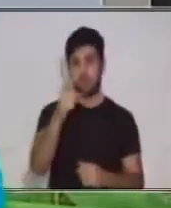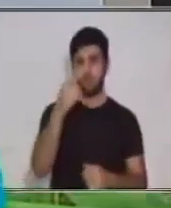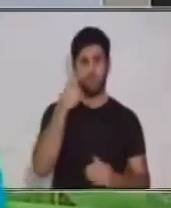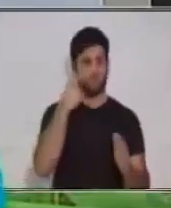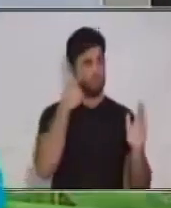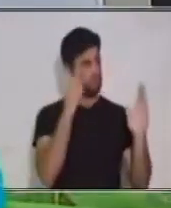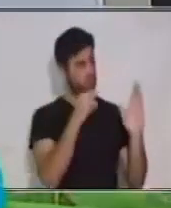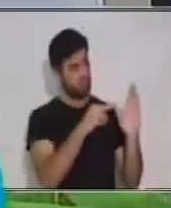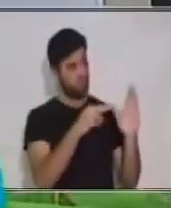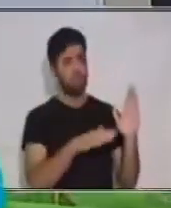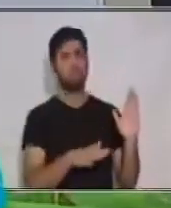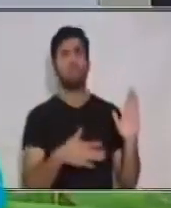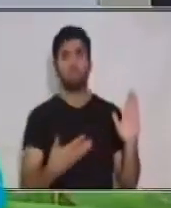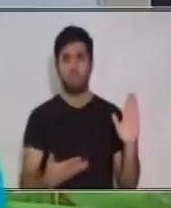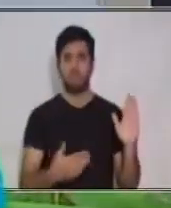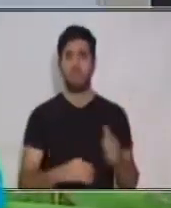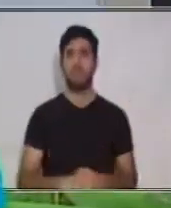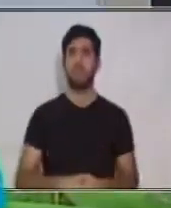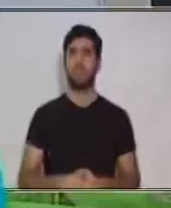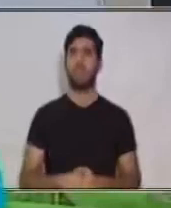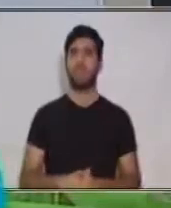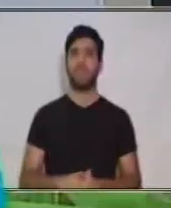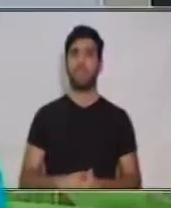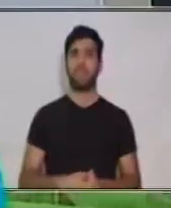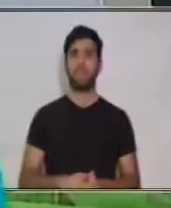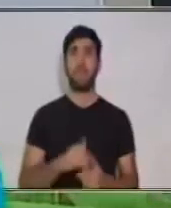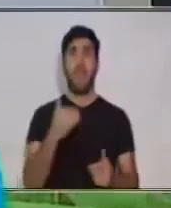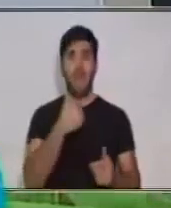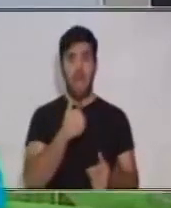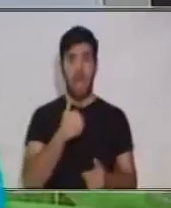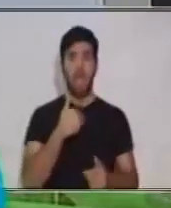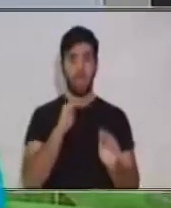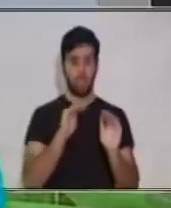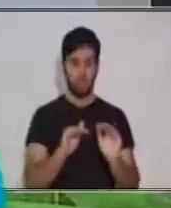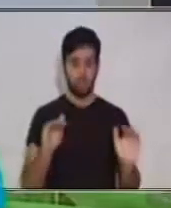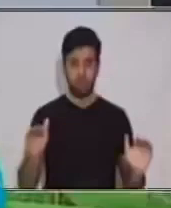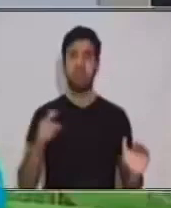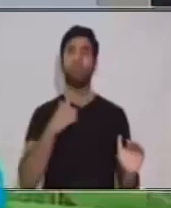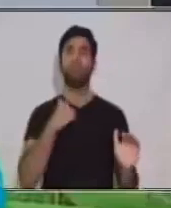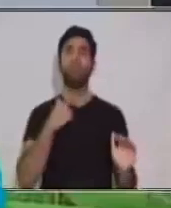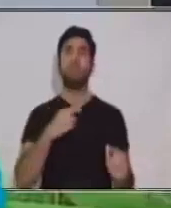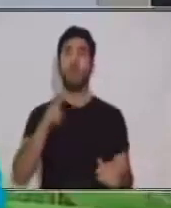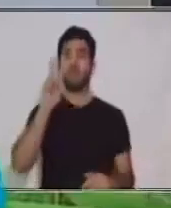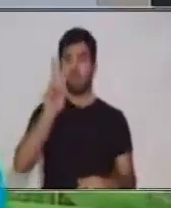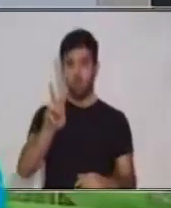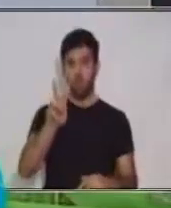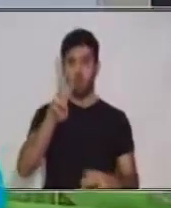tabla, ¿hay niños y niñas que prefieren dos deportes?